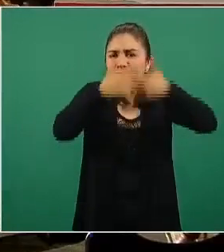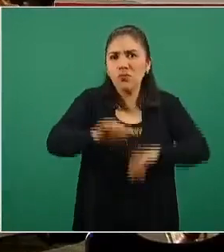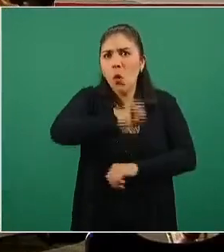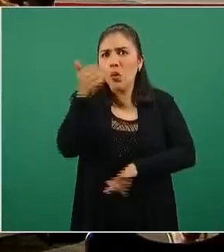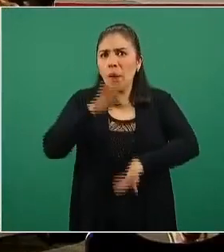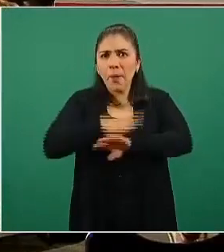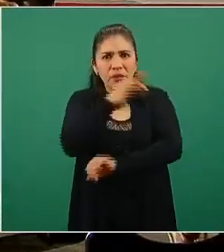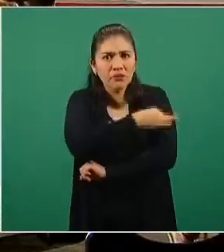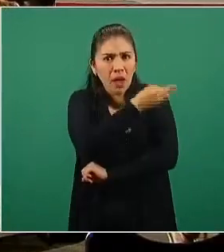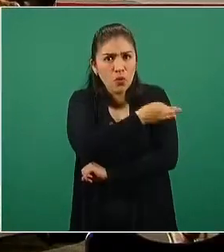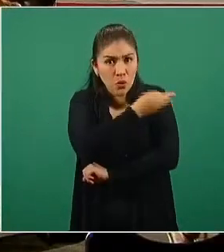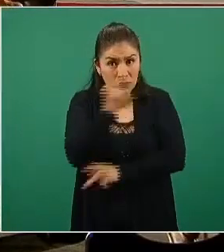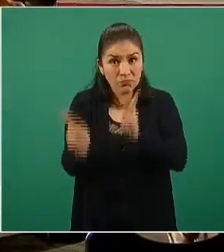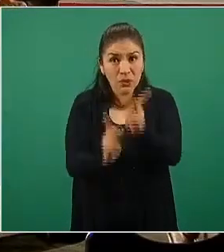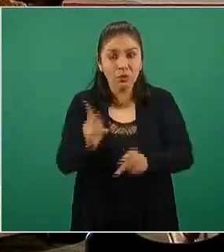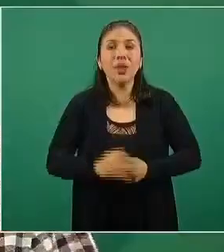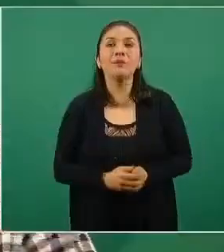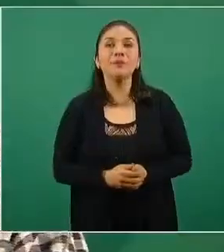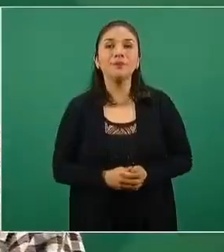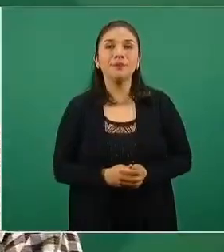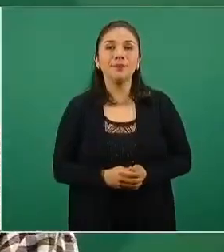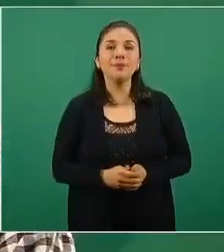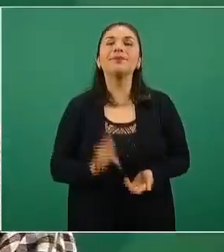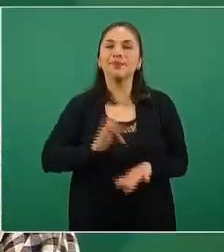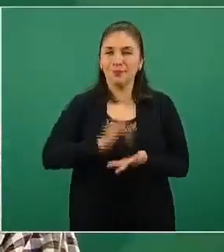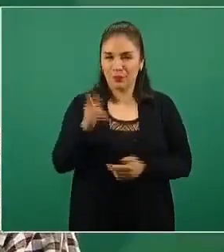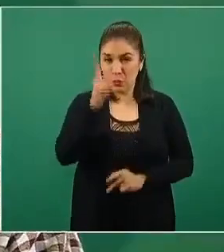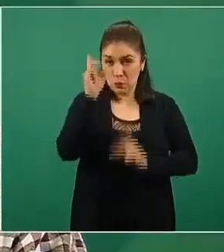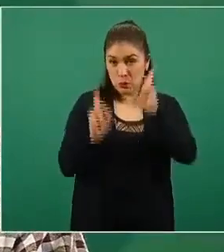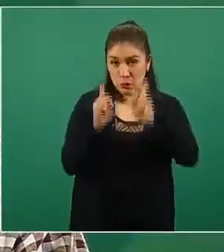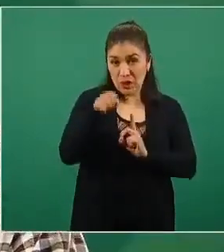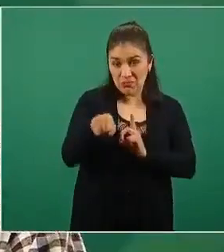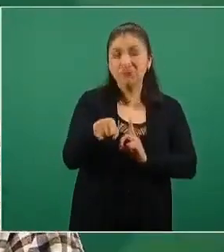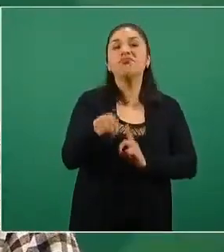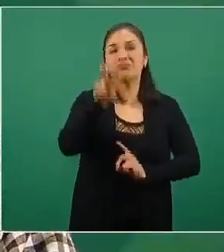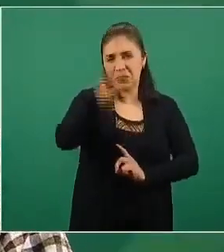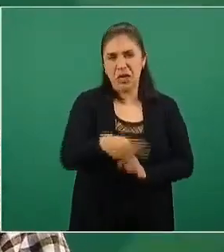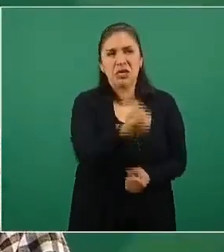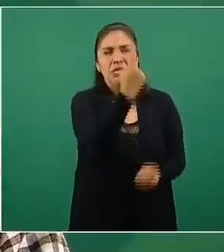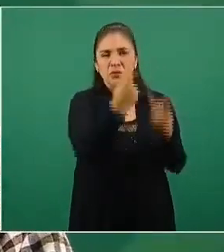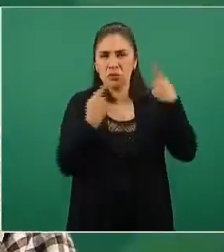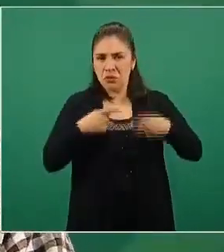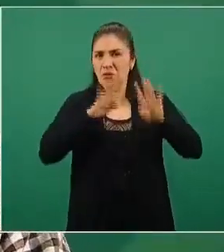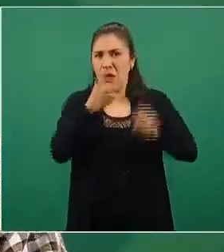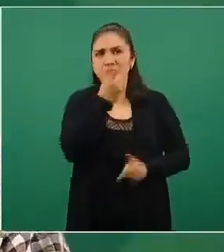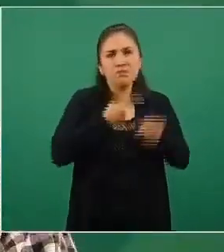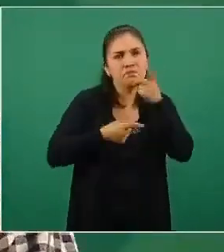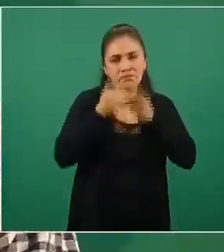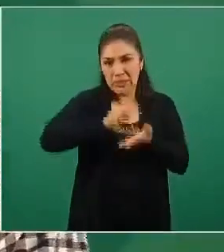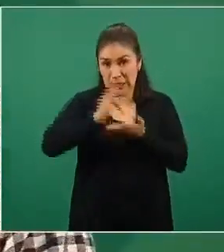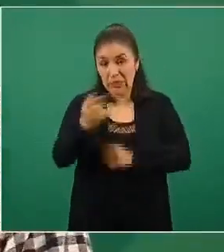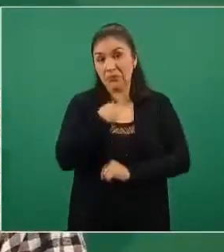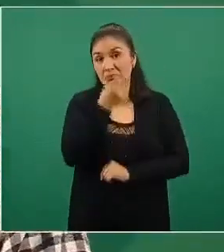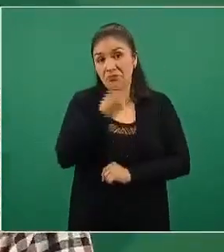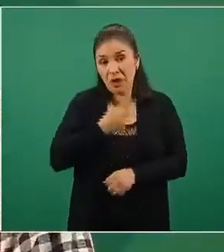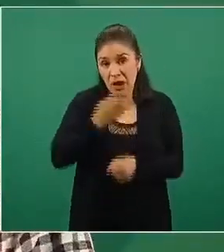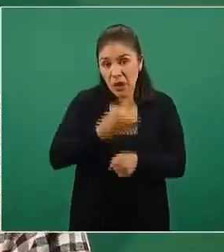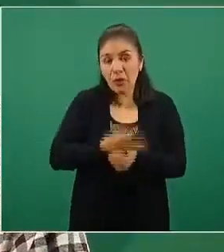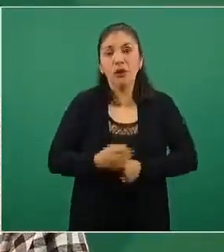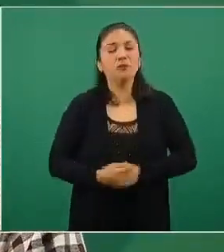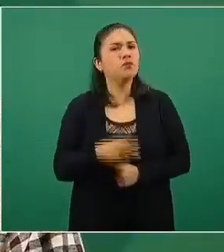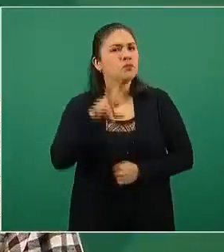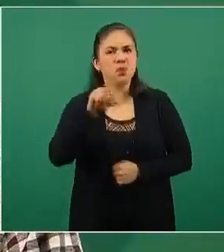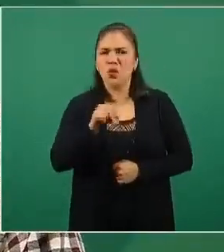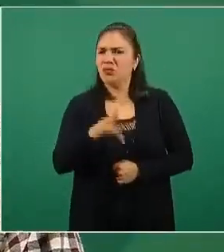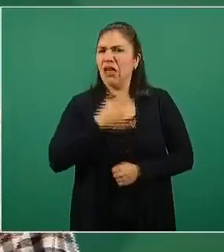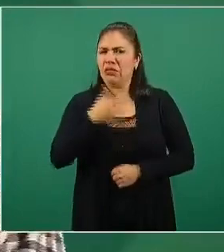esté produciendo. Muchas gracias. Esta inquietud, efectivamente, algunas personas la expresaron. Gracias, Braulio, por señalarla. No hay